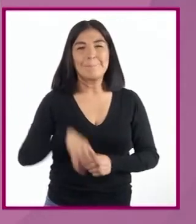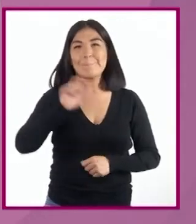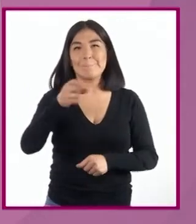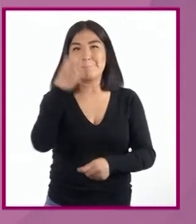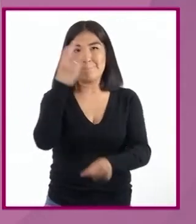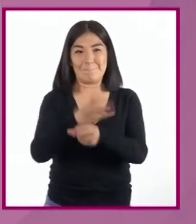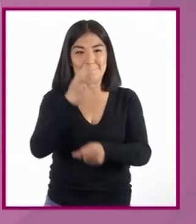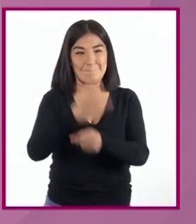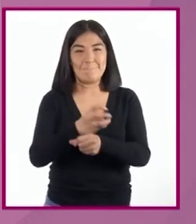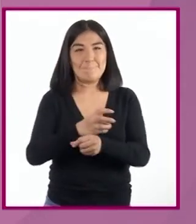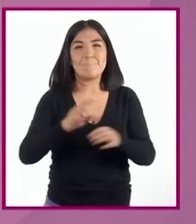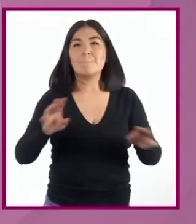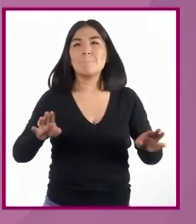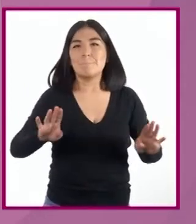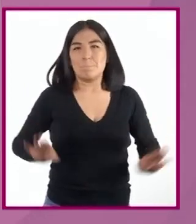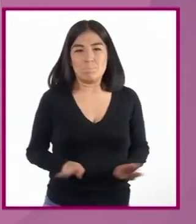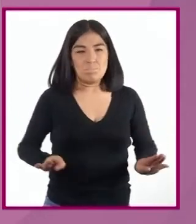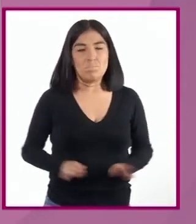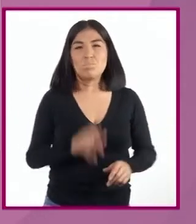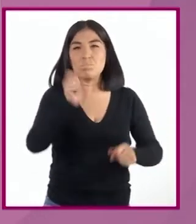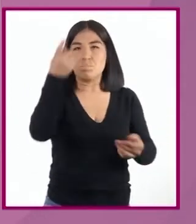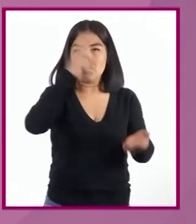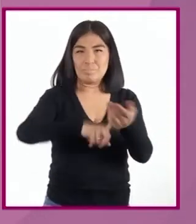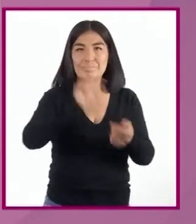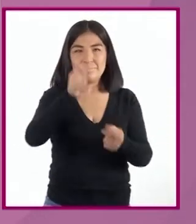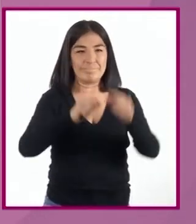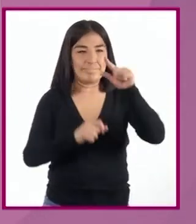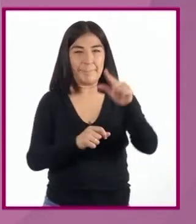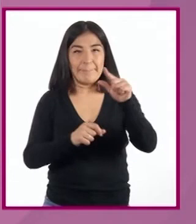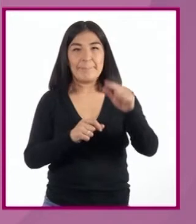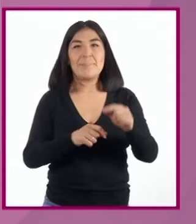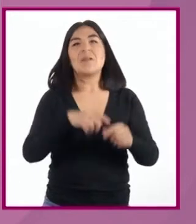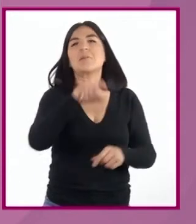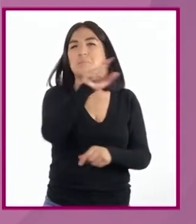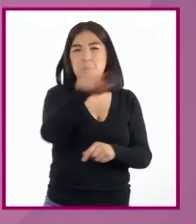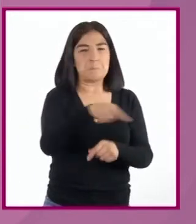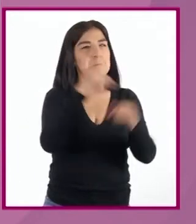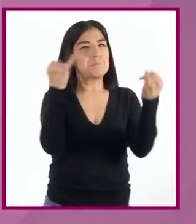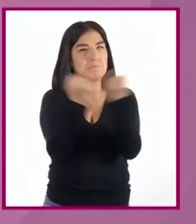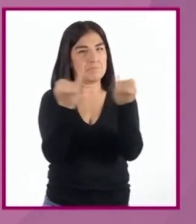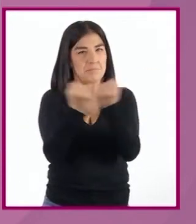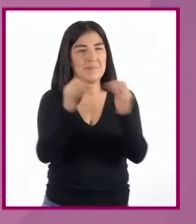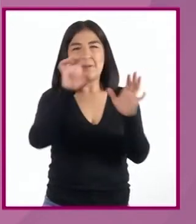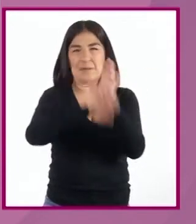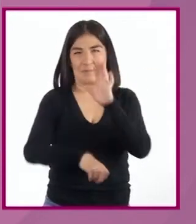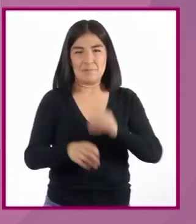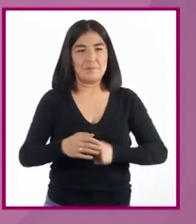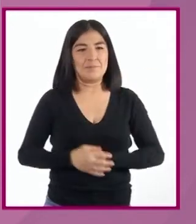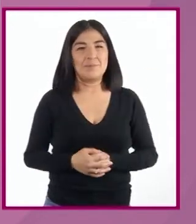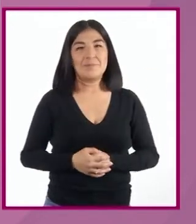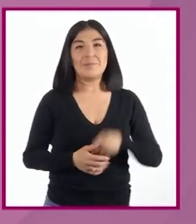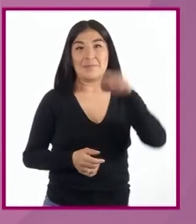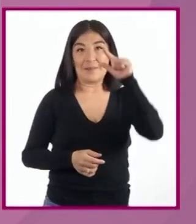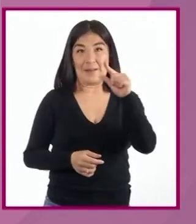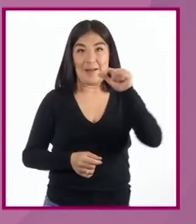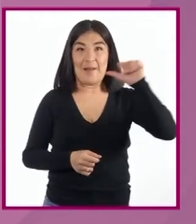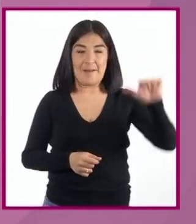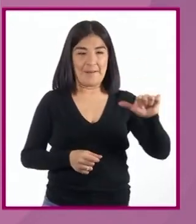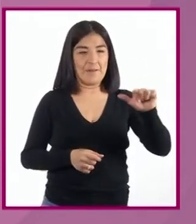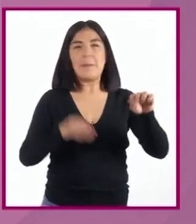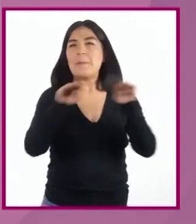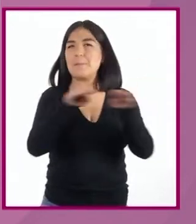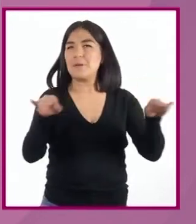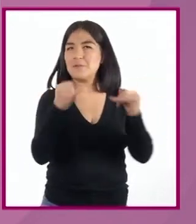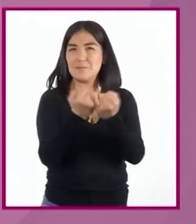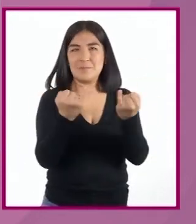propiedad enuncia que los ángulos internos opuestos son congruentes, es decir, que el ángulo A mide lo mismo